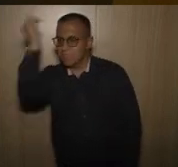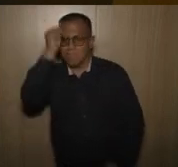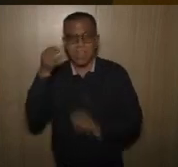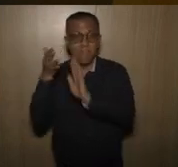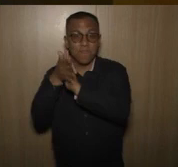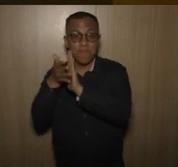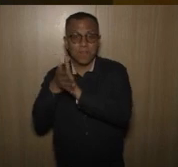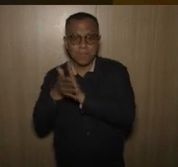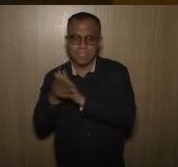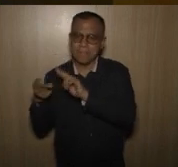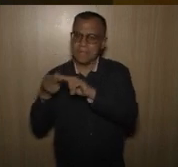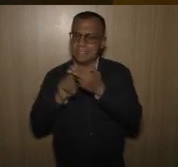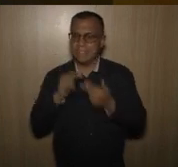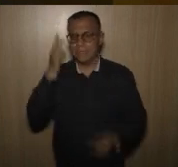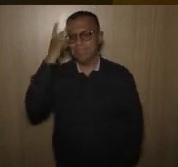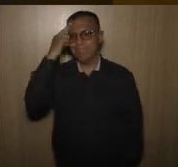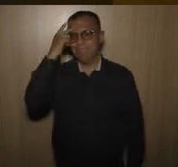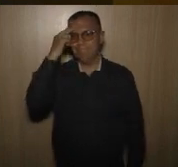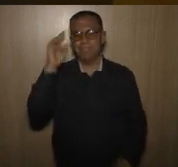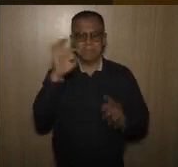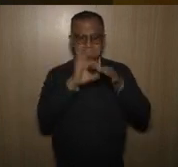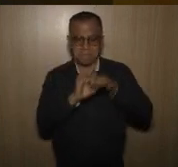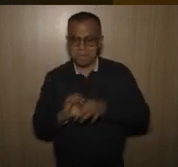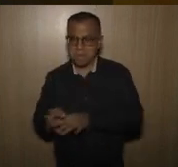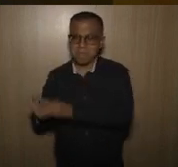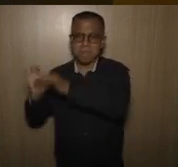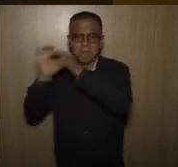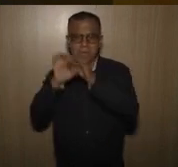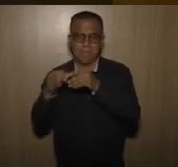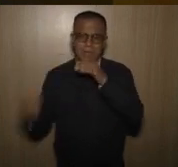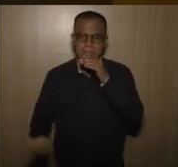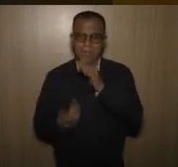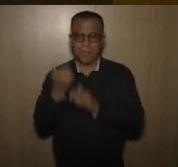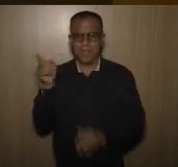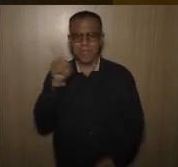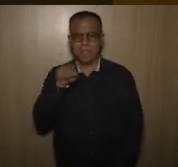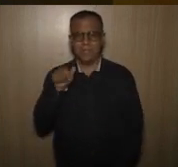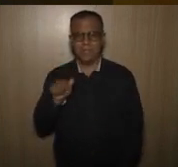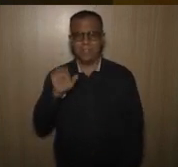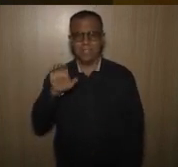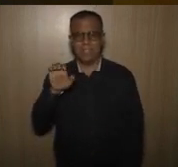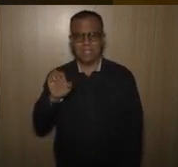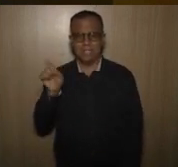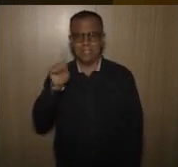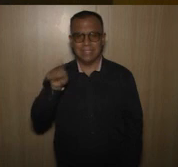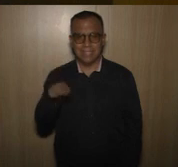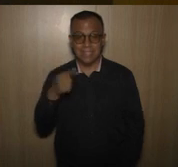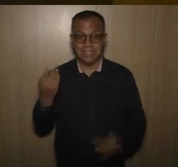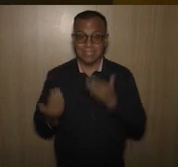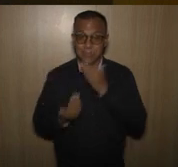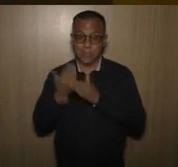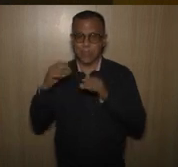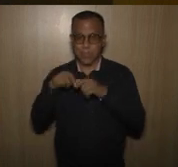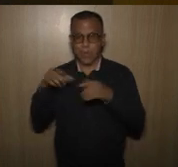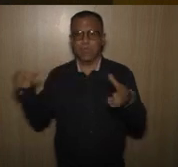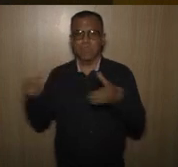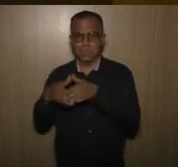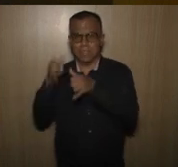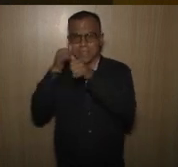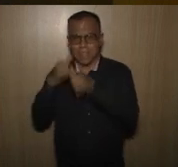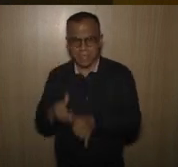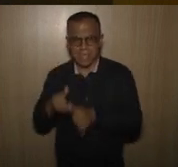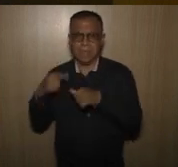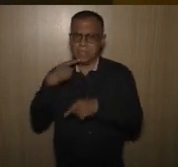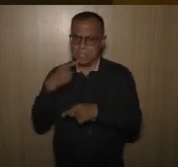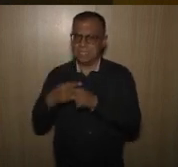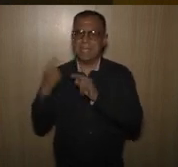la coherencia ha sido una cosa muy importante para este nuevo SASES. El jefe de tecnología del Ministerio de Educación Nacional insistía en una